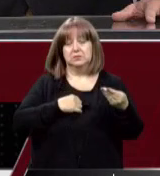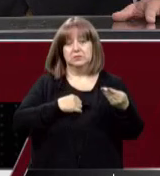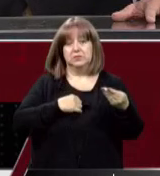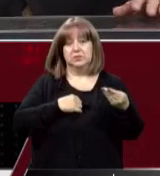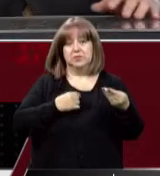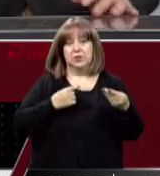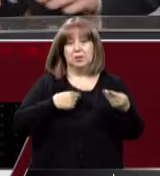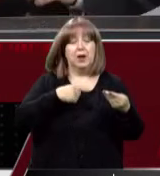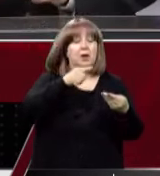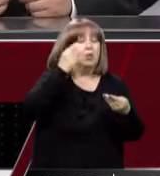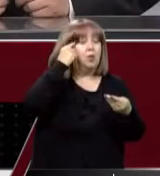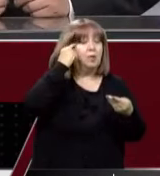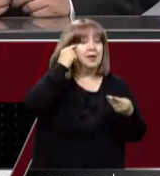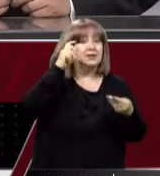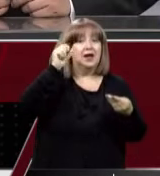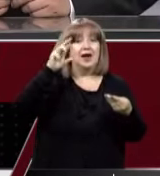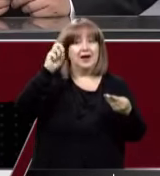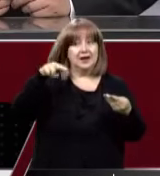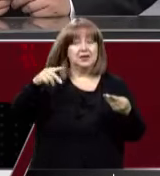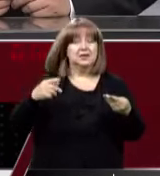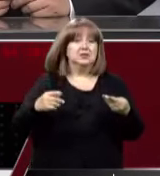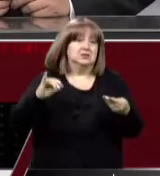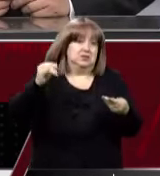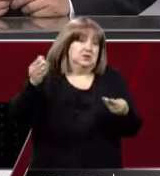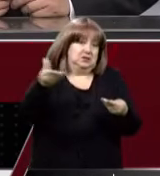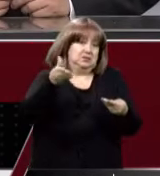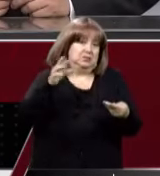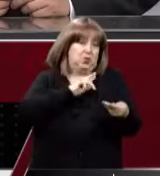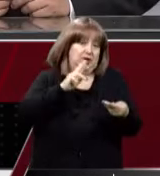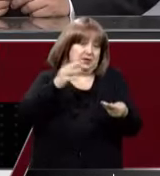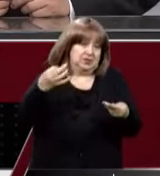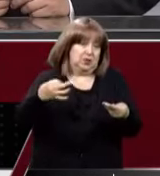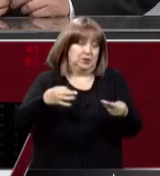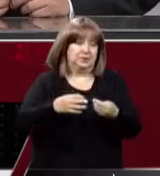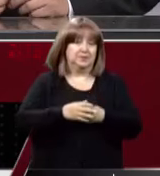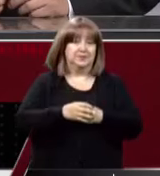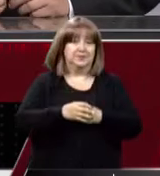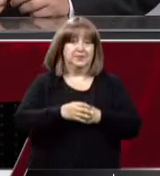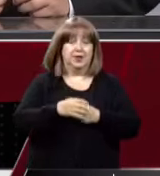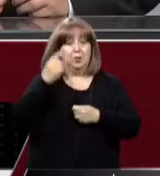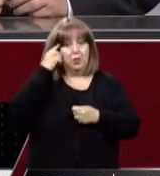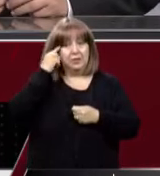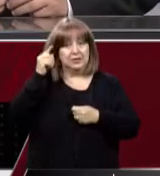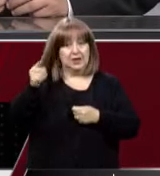quien se lo habría suministrado? Y seguramente que sí. Bien. ¿Crees que fue ella quien lo mató?